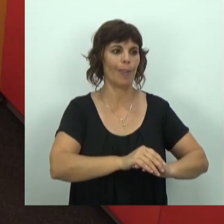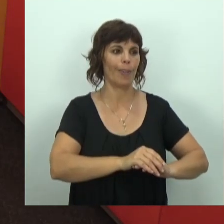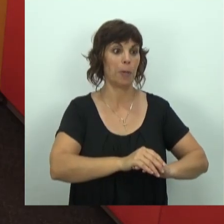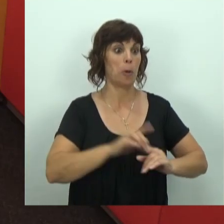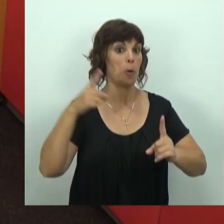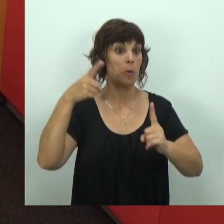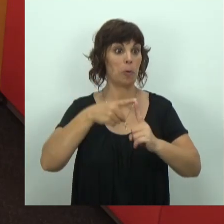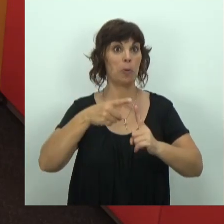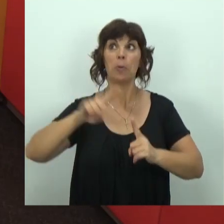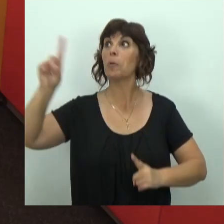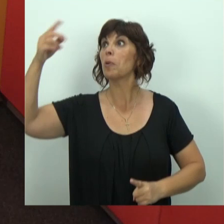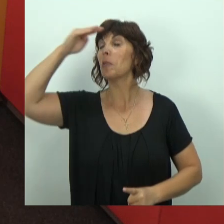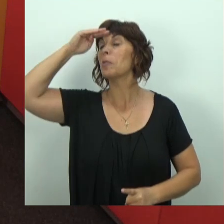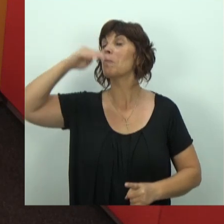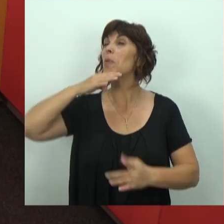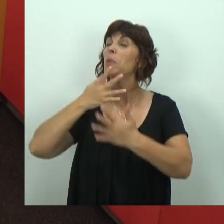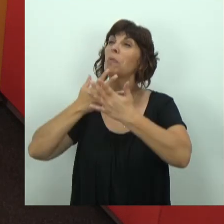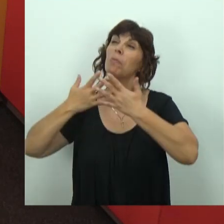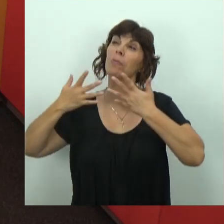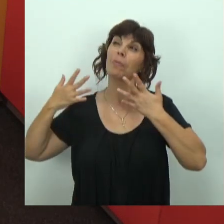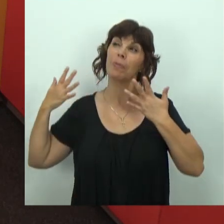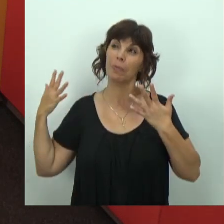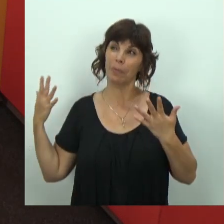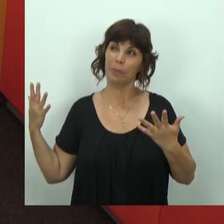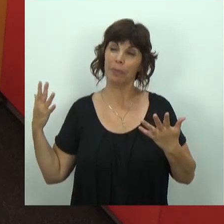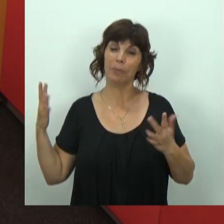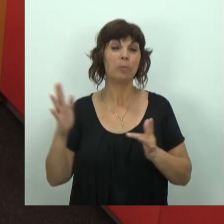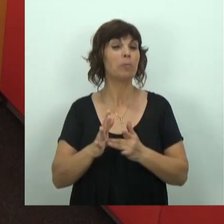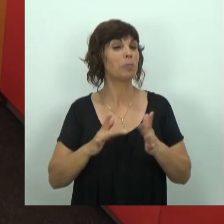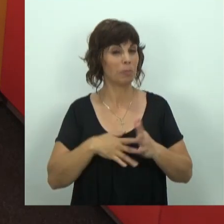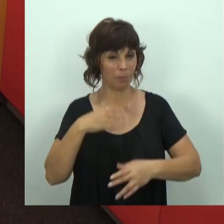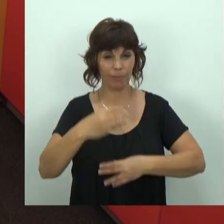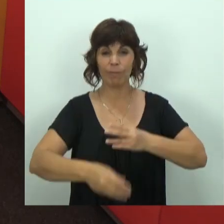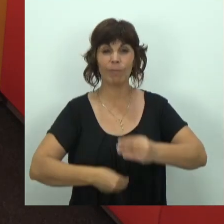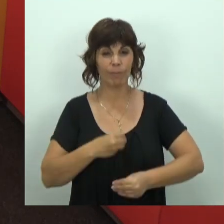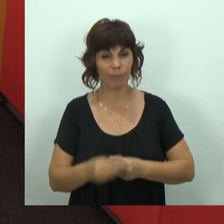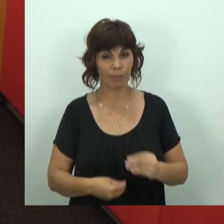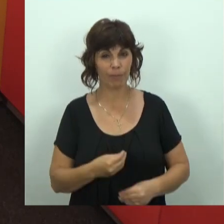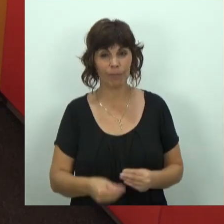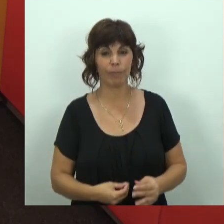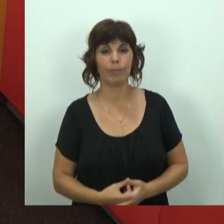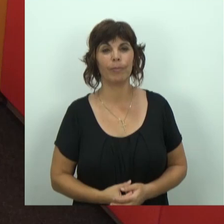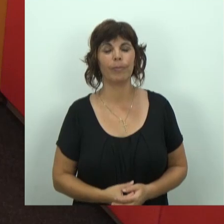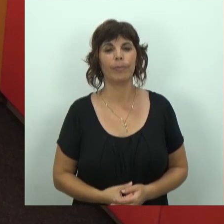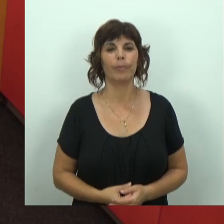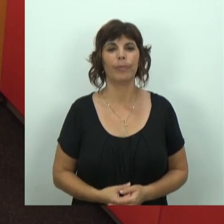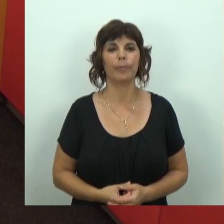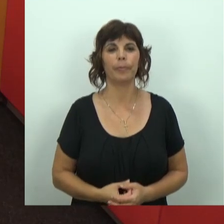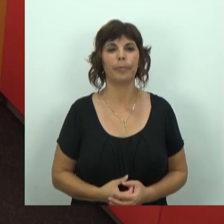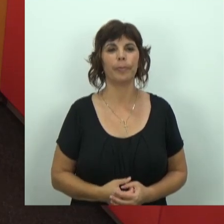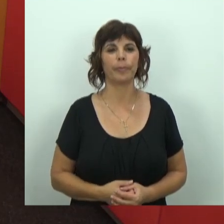Impresionante. Lo haré. Y dice el versículo 14, si algo